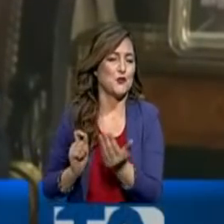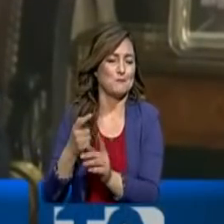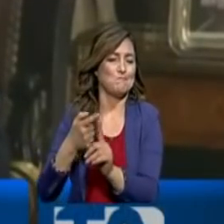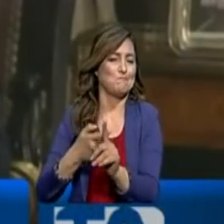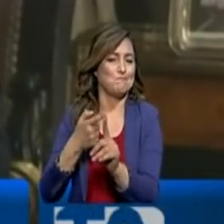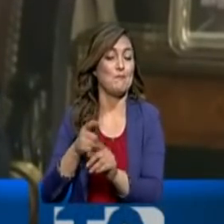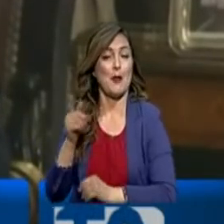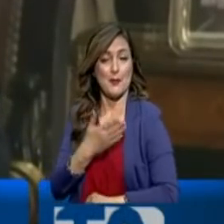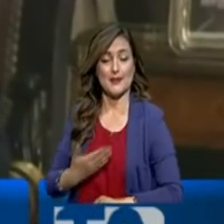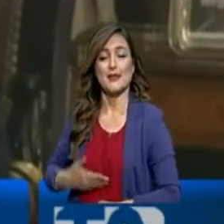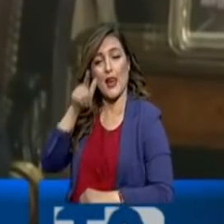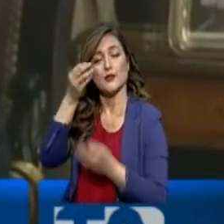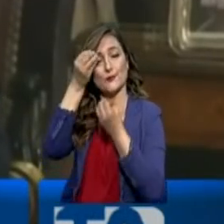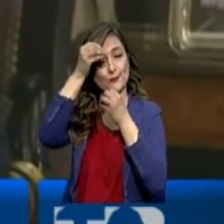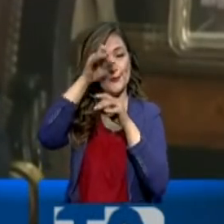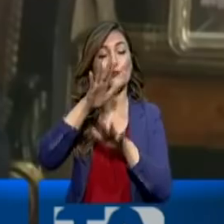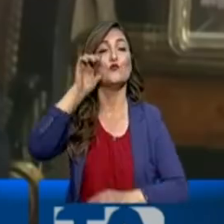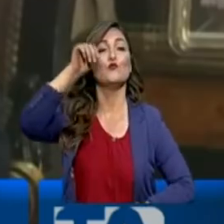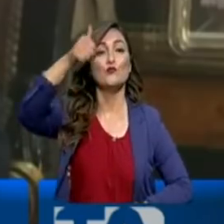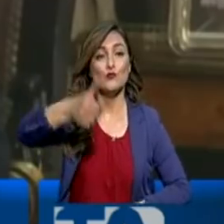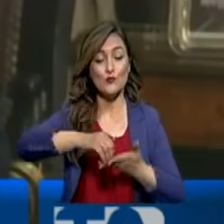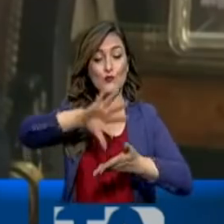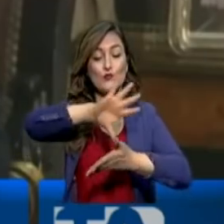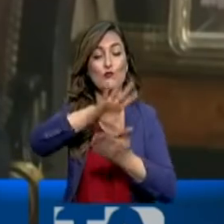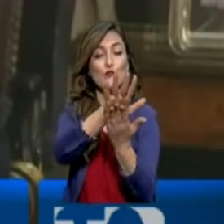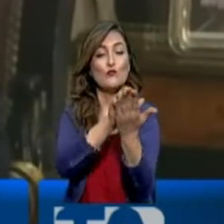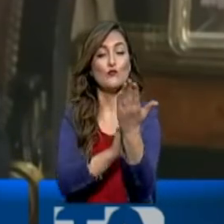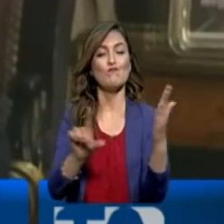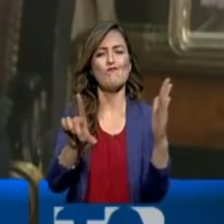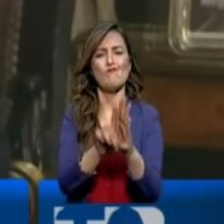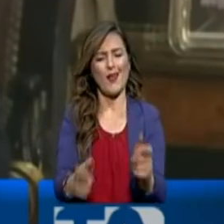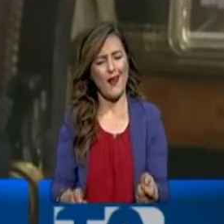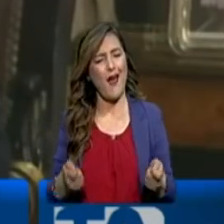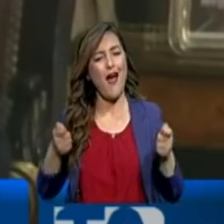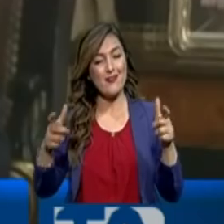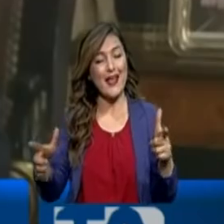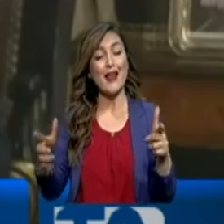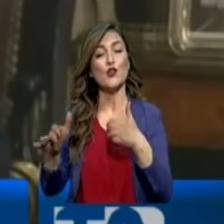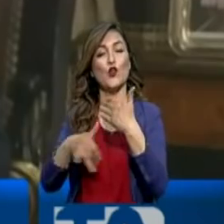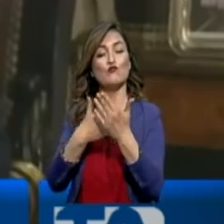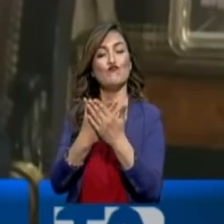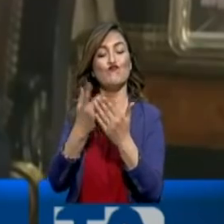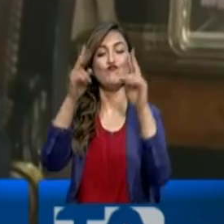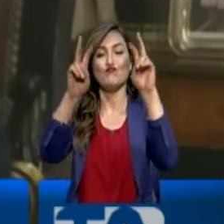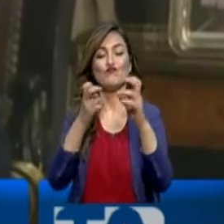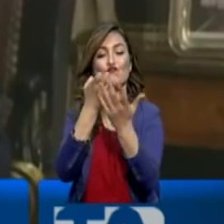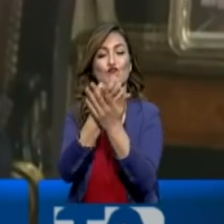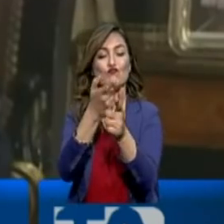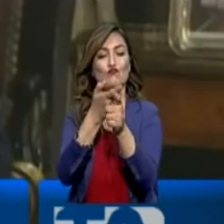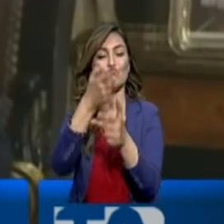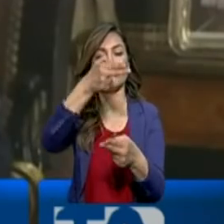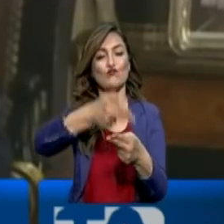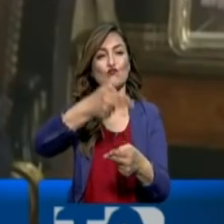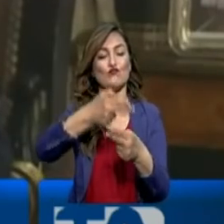en Asamblea Nacional un gran proyecto de ley con carácter económico urgente que llevará como